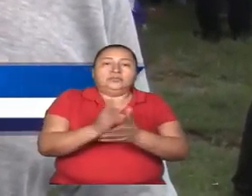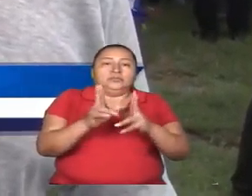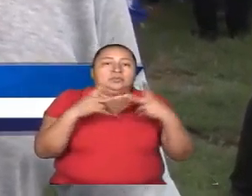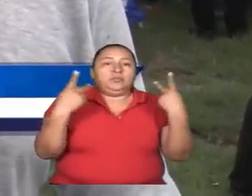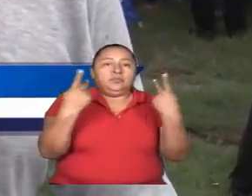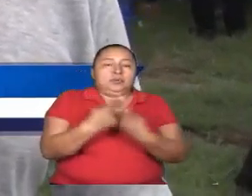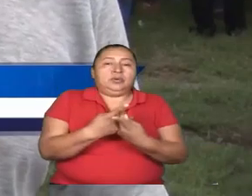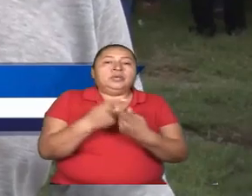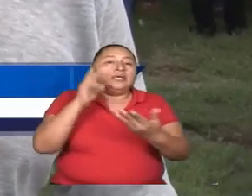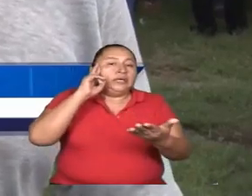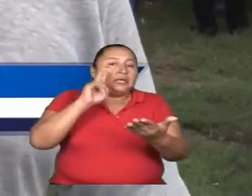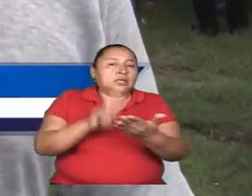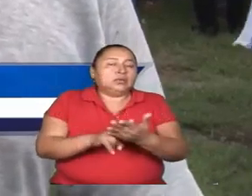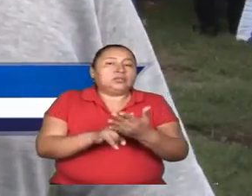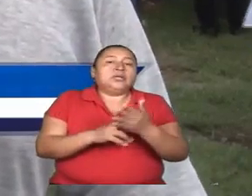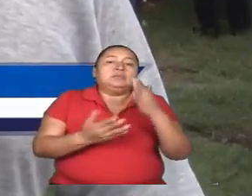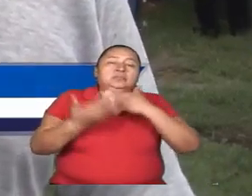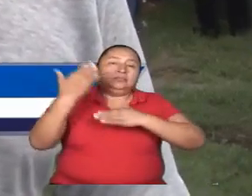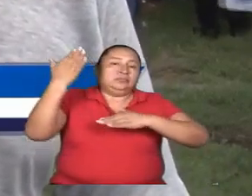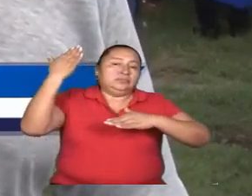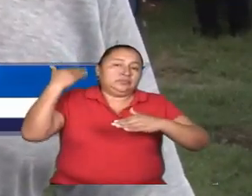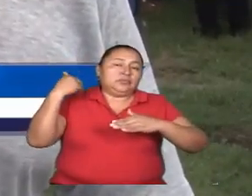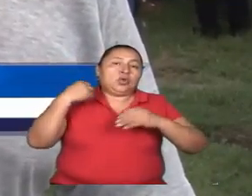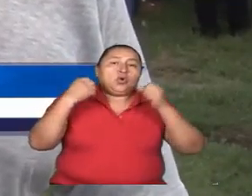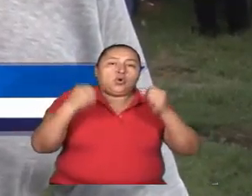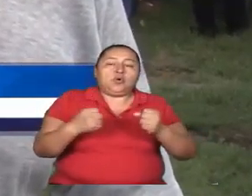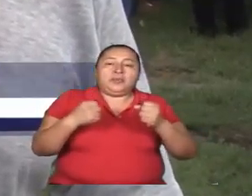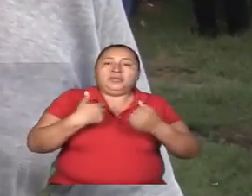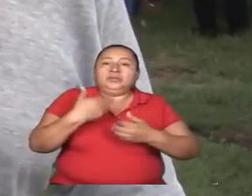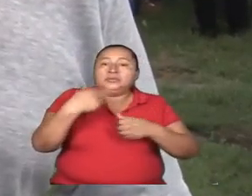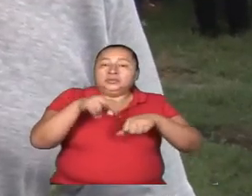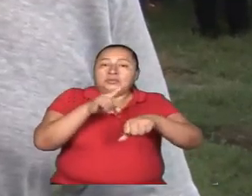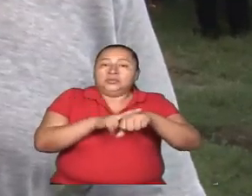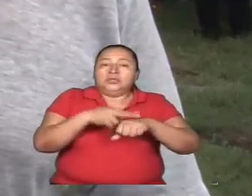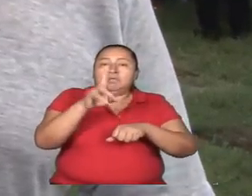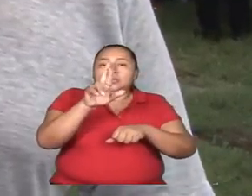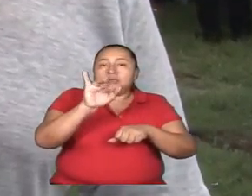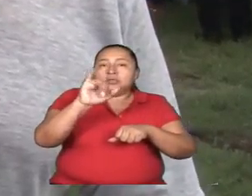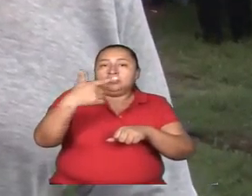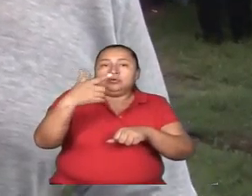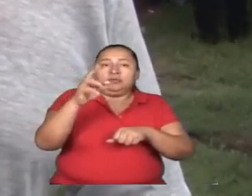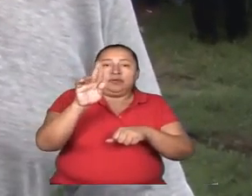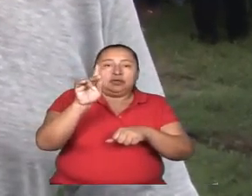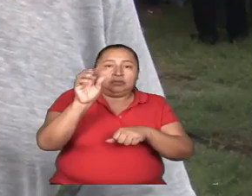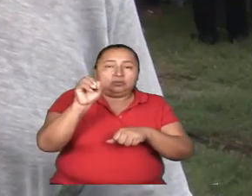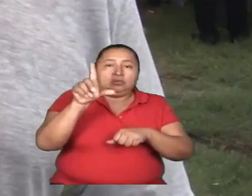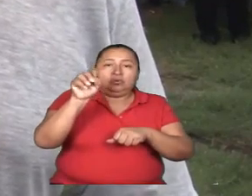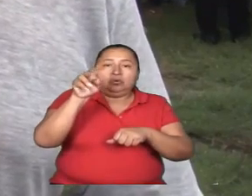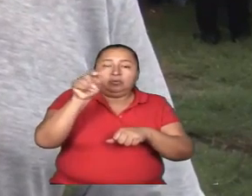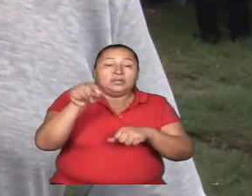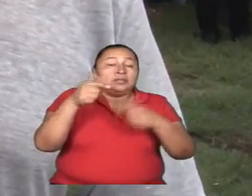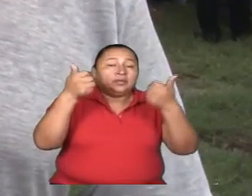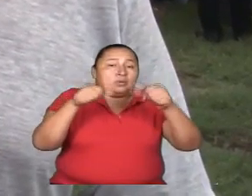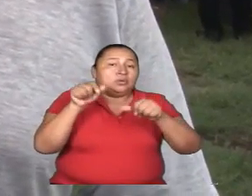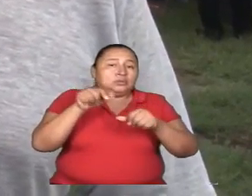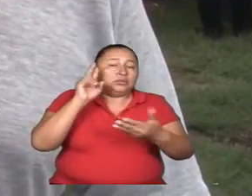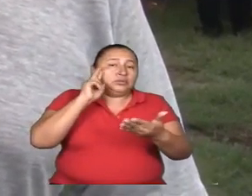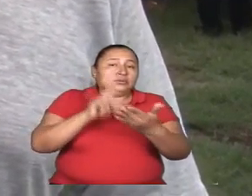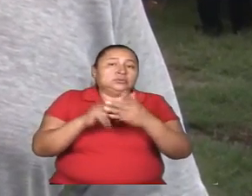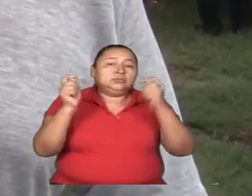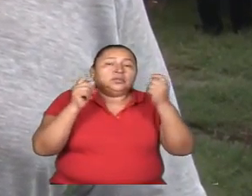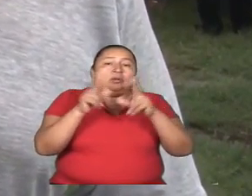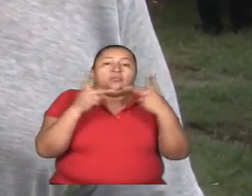que es conmemorar la gesta histórica del héroe nacional Rigoberto López Pérez. En el marco de esta conmemoración, el